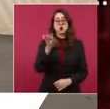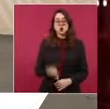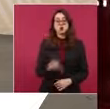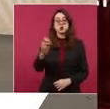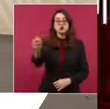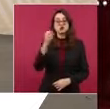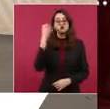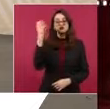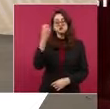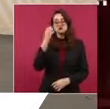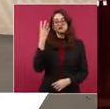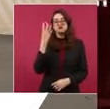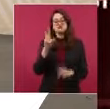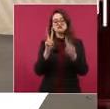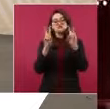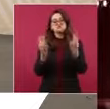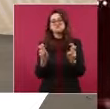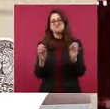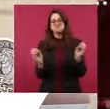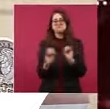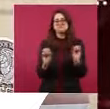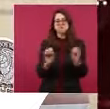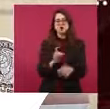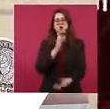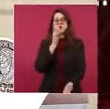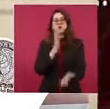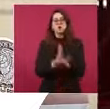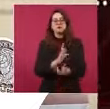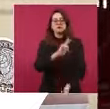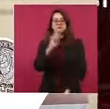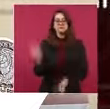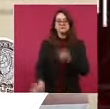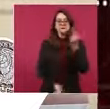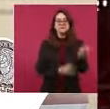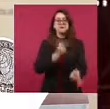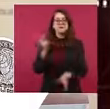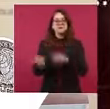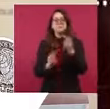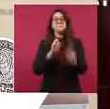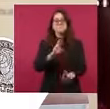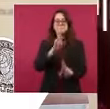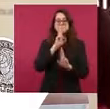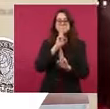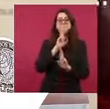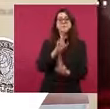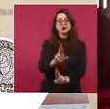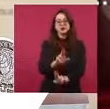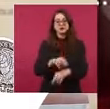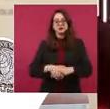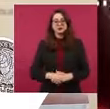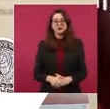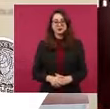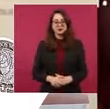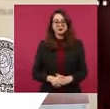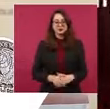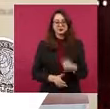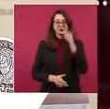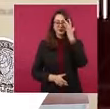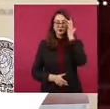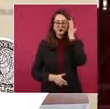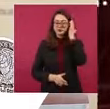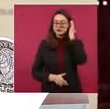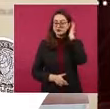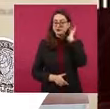por autoridades del poderoso del norte, y sugiere el presidente que pues resulta raro que